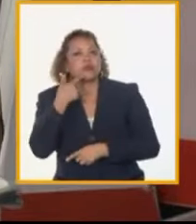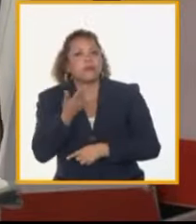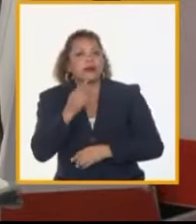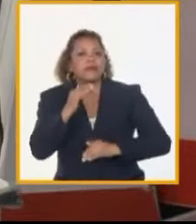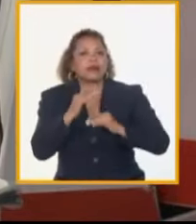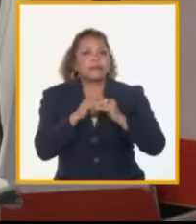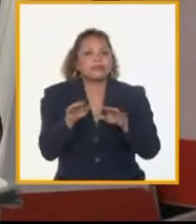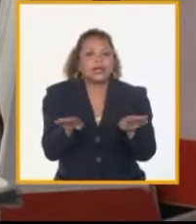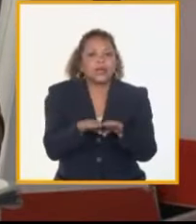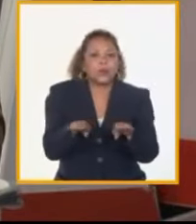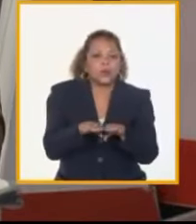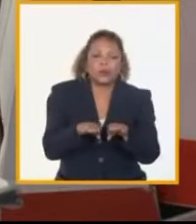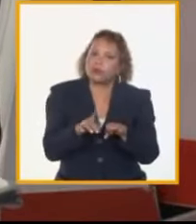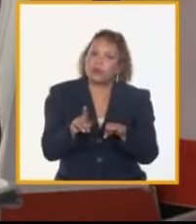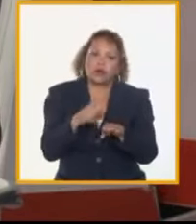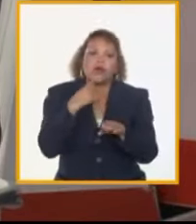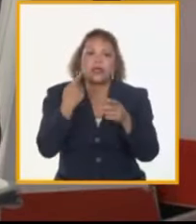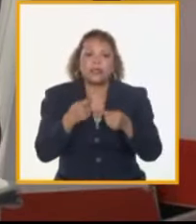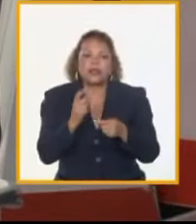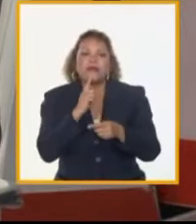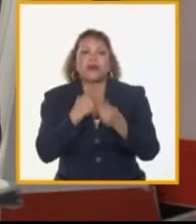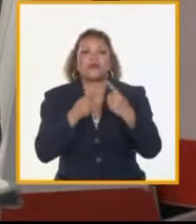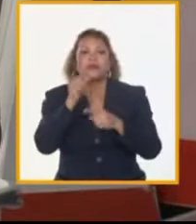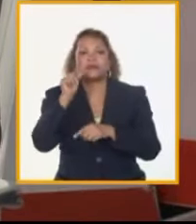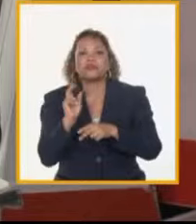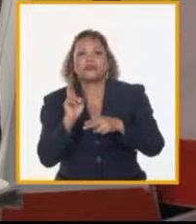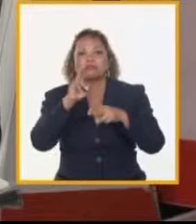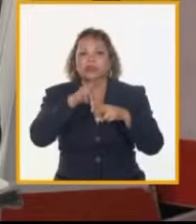capacidad que esté demandada y se vaya vacía.